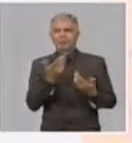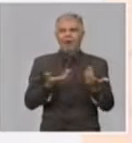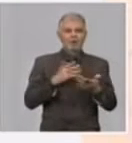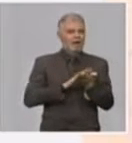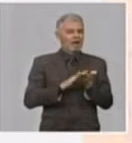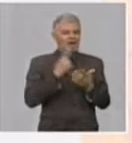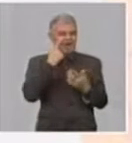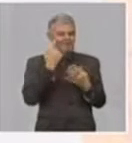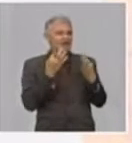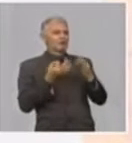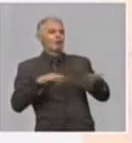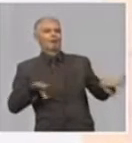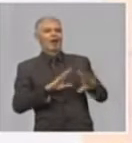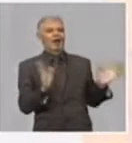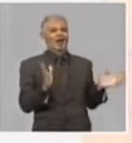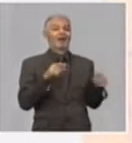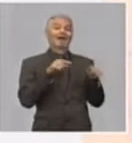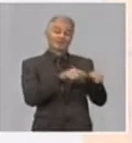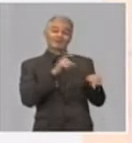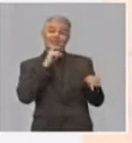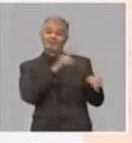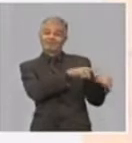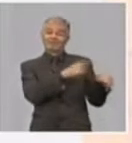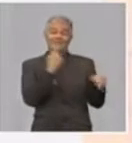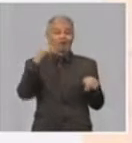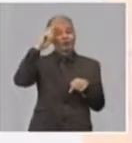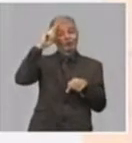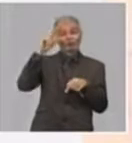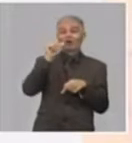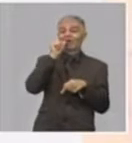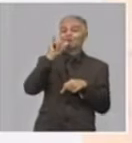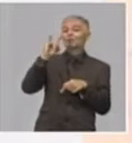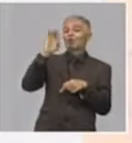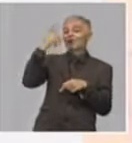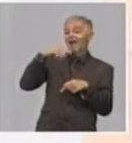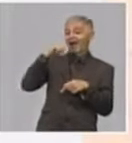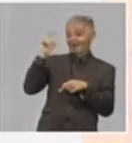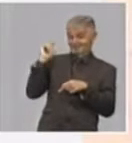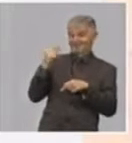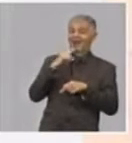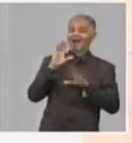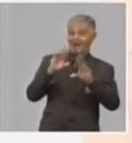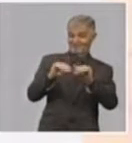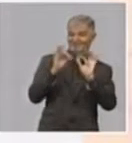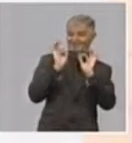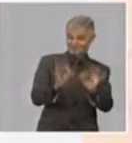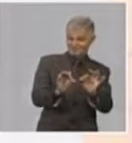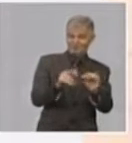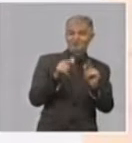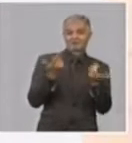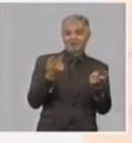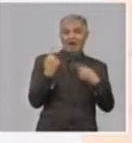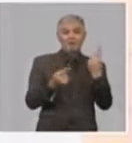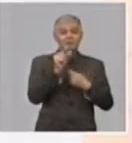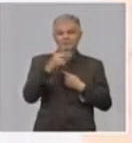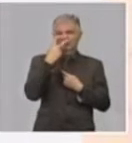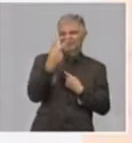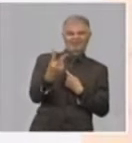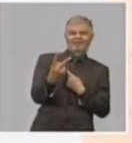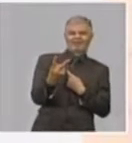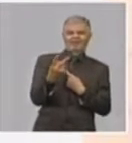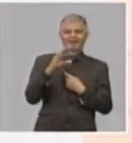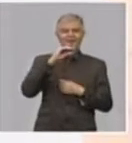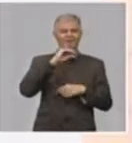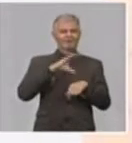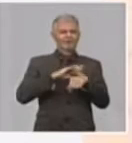Son los casos contaminados, difíciles para el doctor Durán y su equipo, ¿no? están contaminados y no sabemos qué son. Eso en términos, y no cambia nada lo que yo voy a decir,